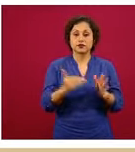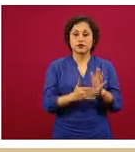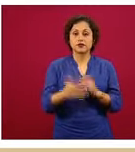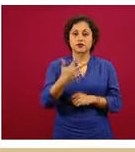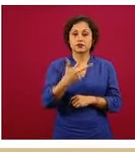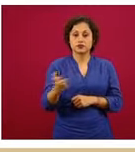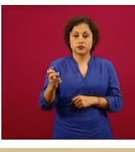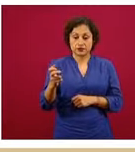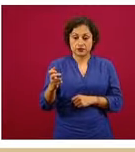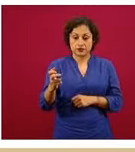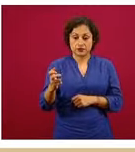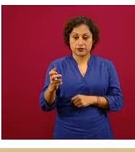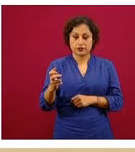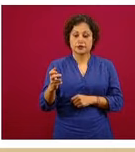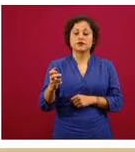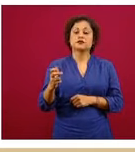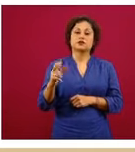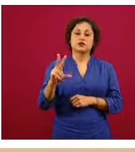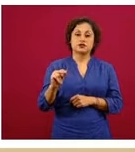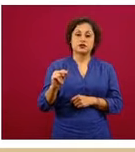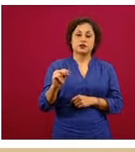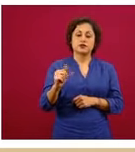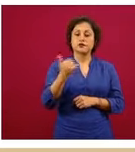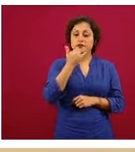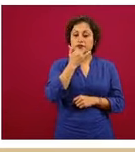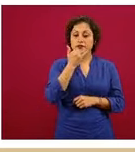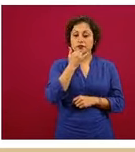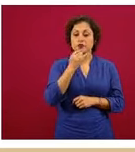455,087 ya cambiaron la clasificación, son